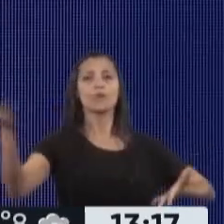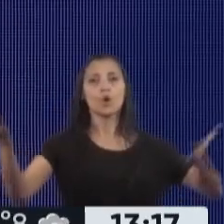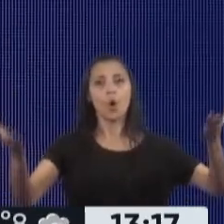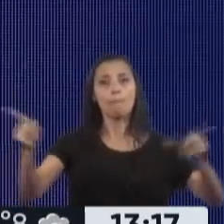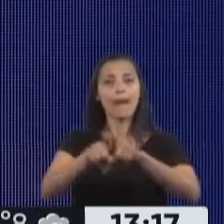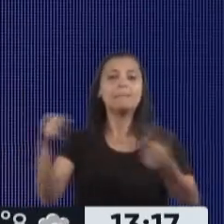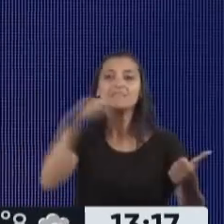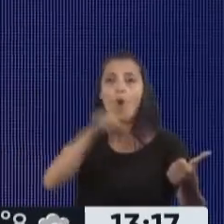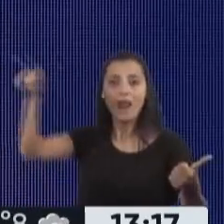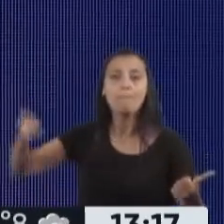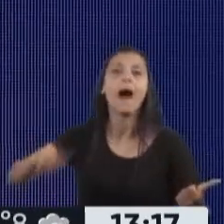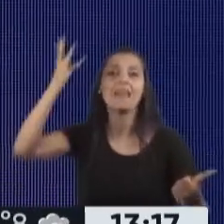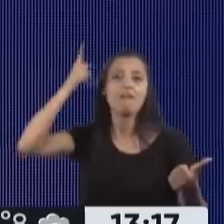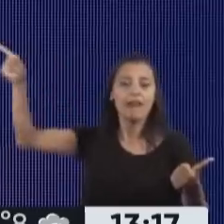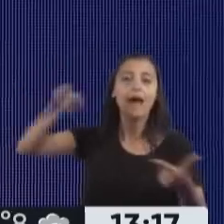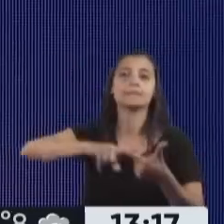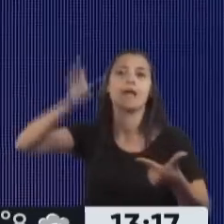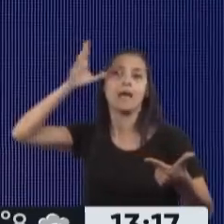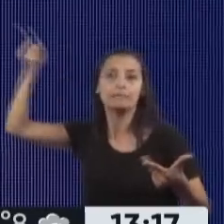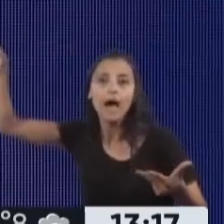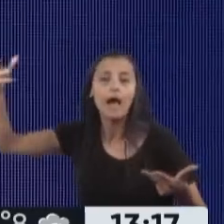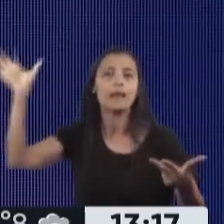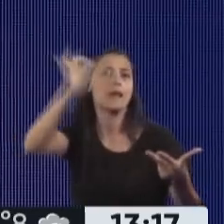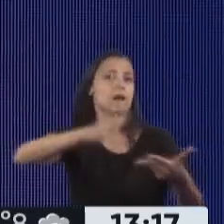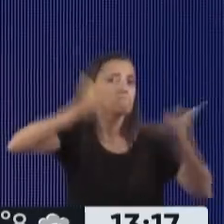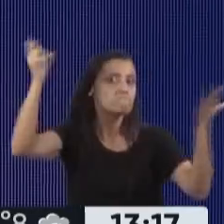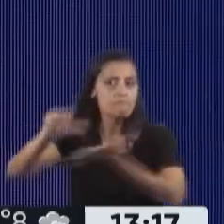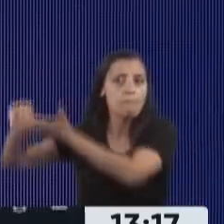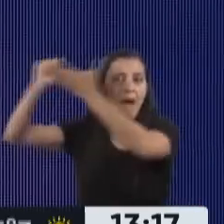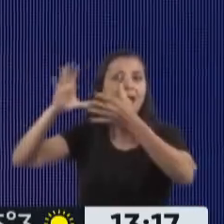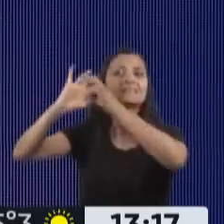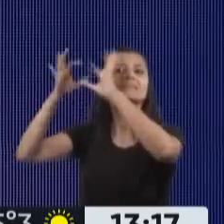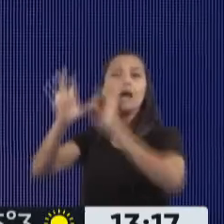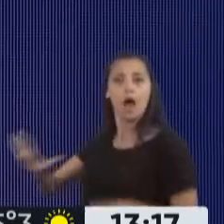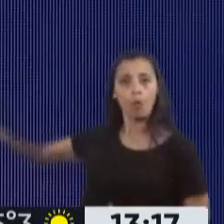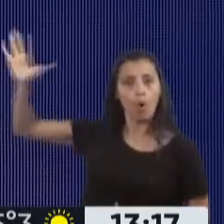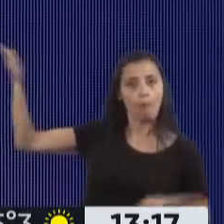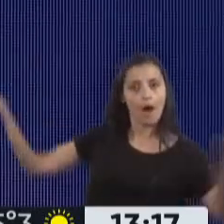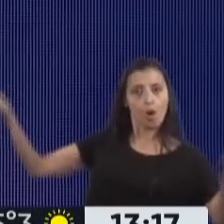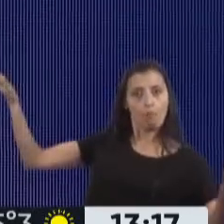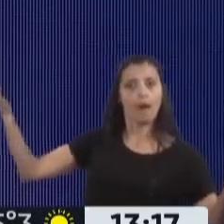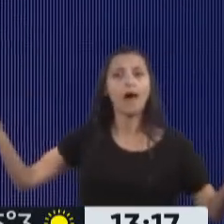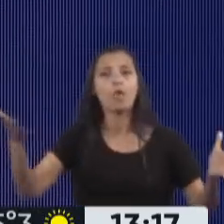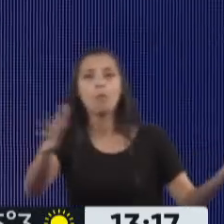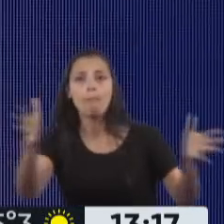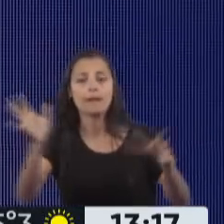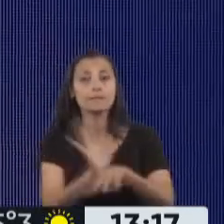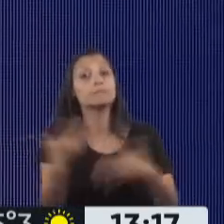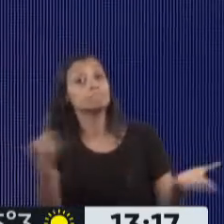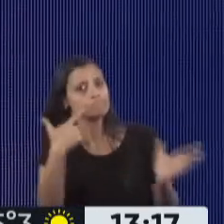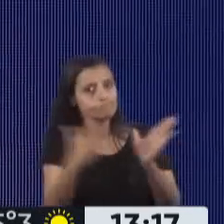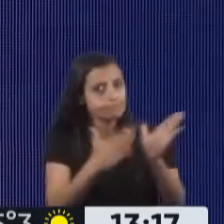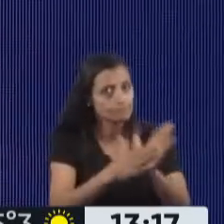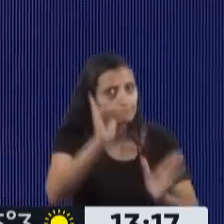con las que tiene Alemania, Francia, Italia, cualquiera de los países de Europa. Por lo tanto, también eso,